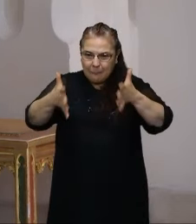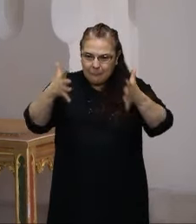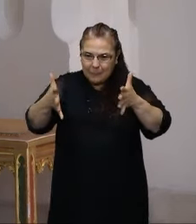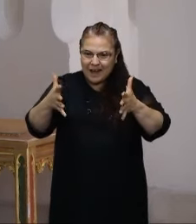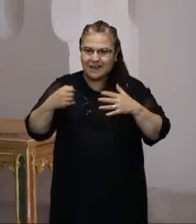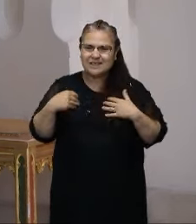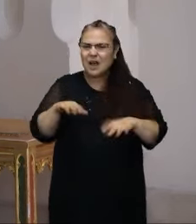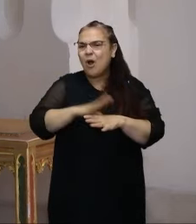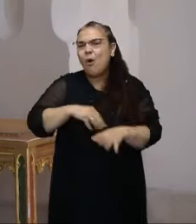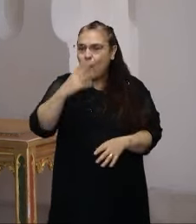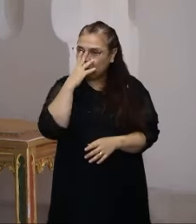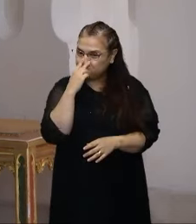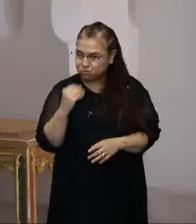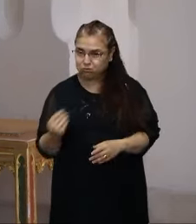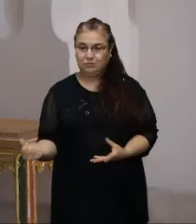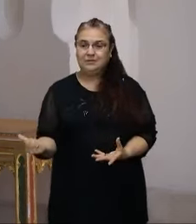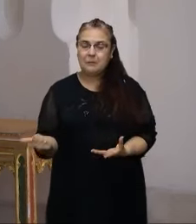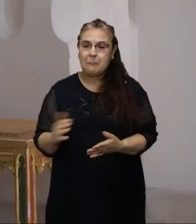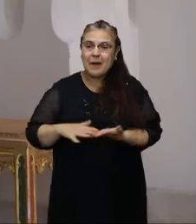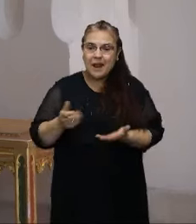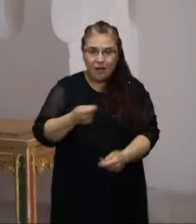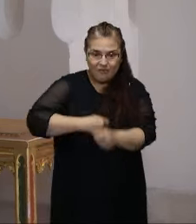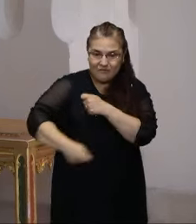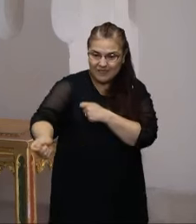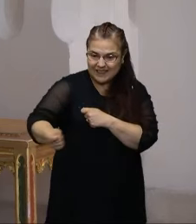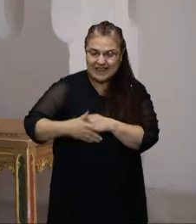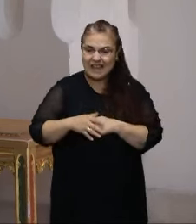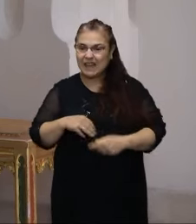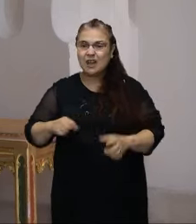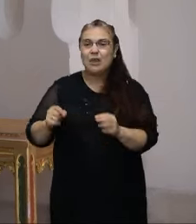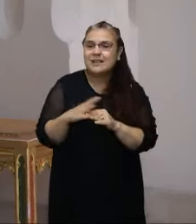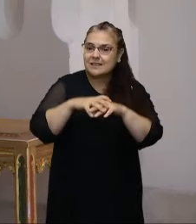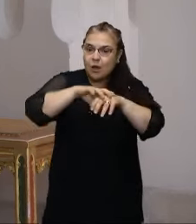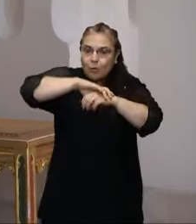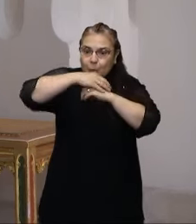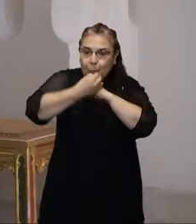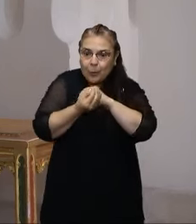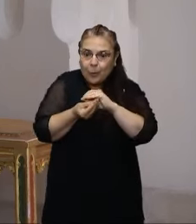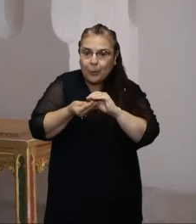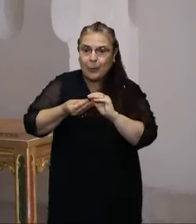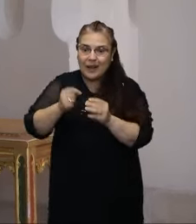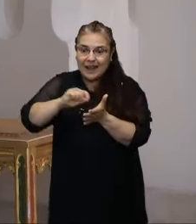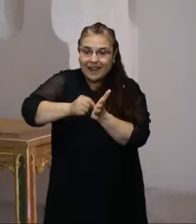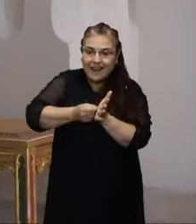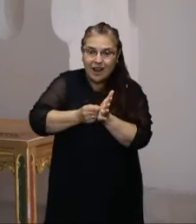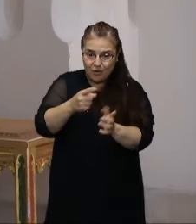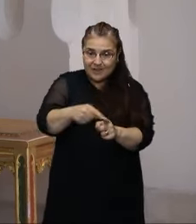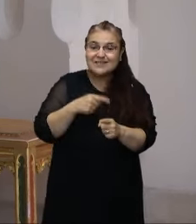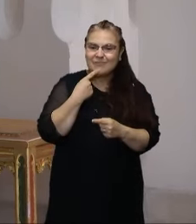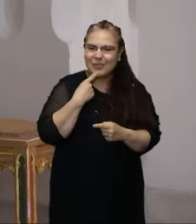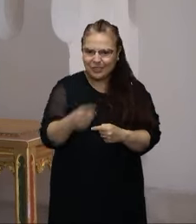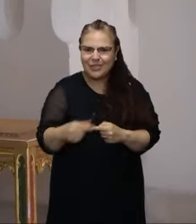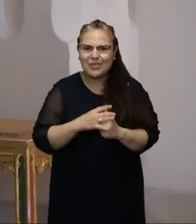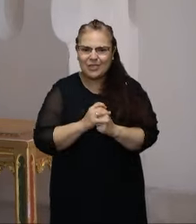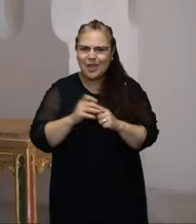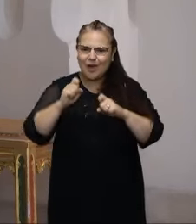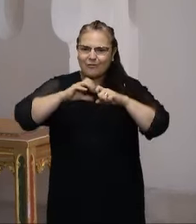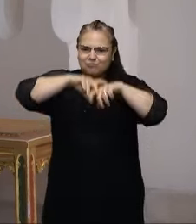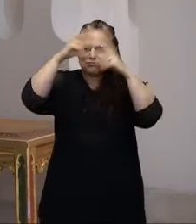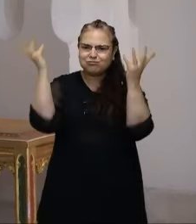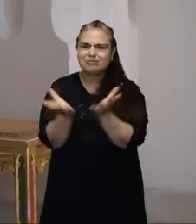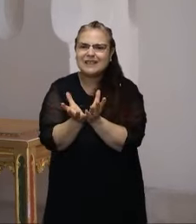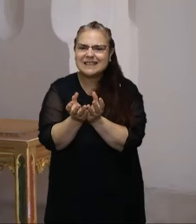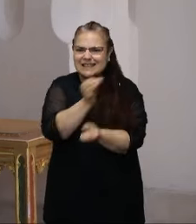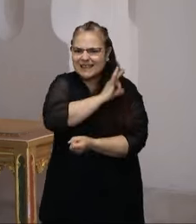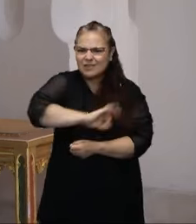par de sandalias, para vender hasta el salvado del grano? Aquel día, oráculo del Señor Dios, haré